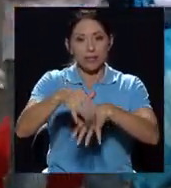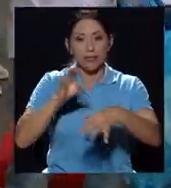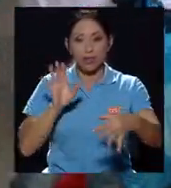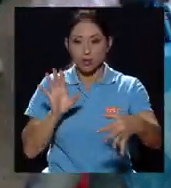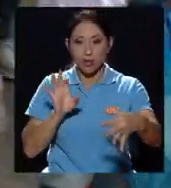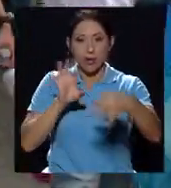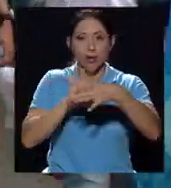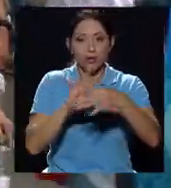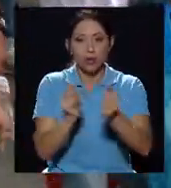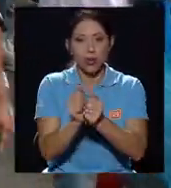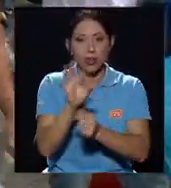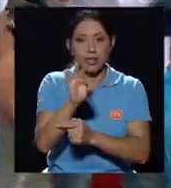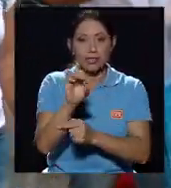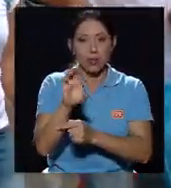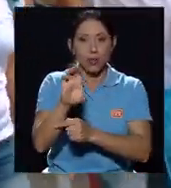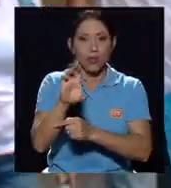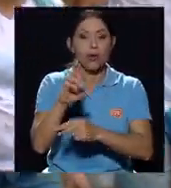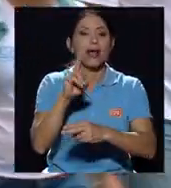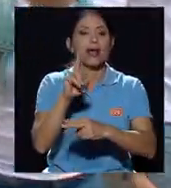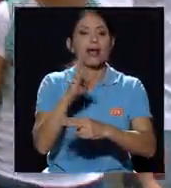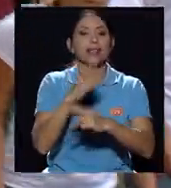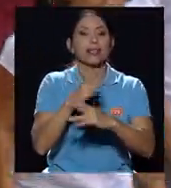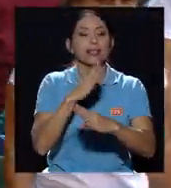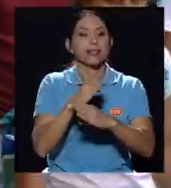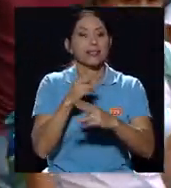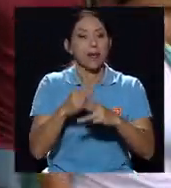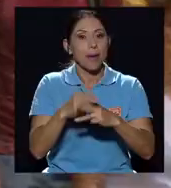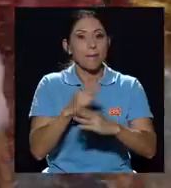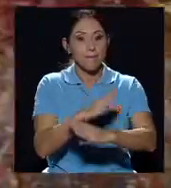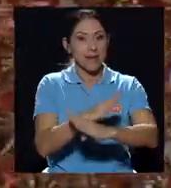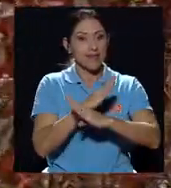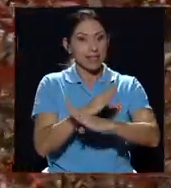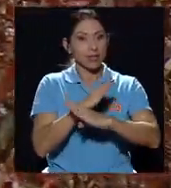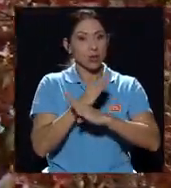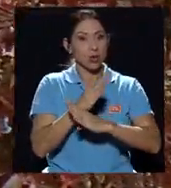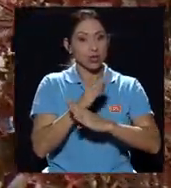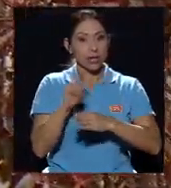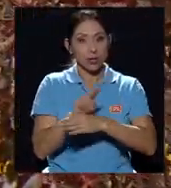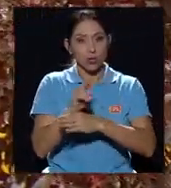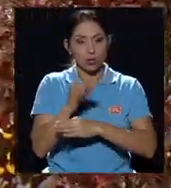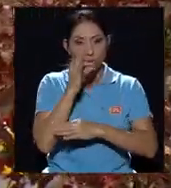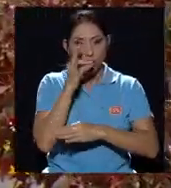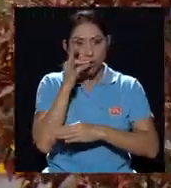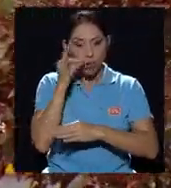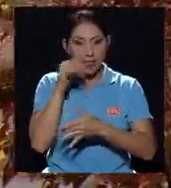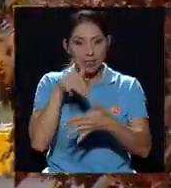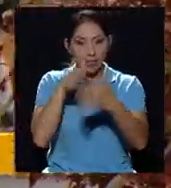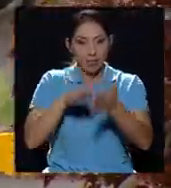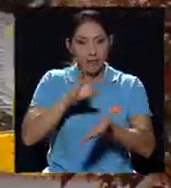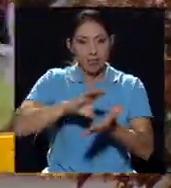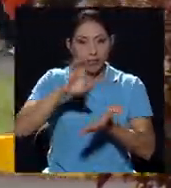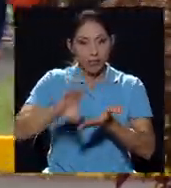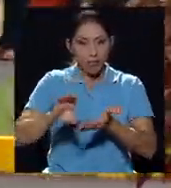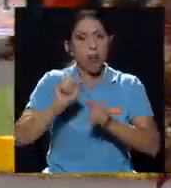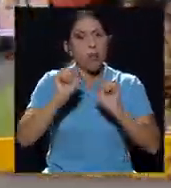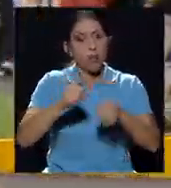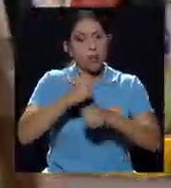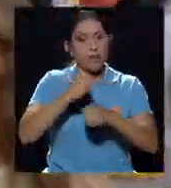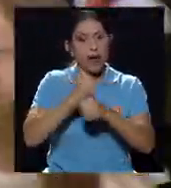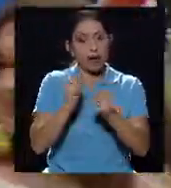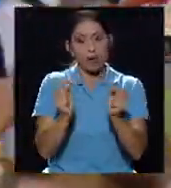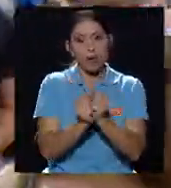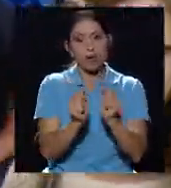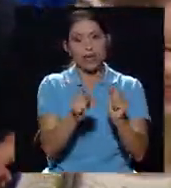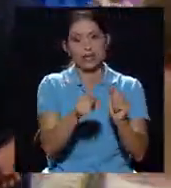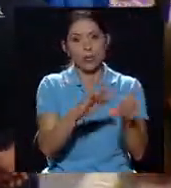TCU, prevención del consumo de drogas en estudiantes de secundaria, le permite trabajar con esta comunidad en riesgo. Bueno,